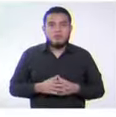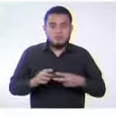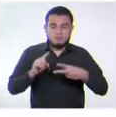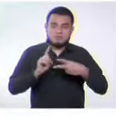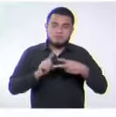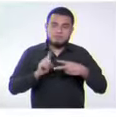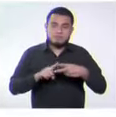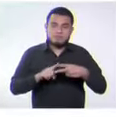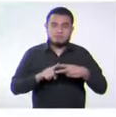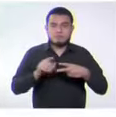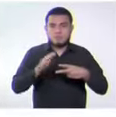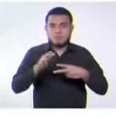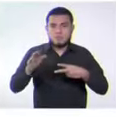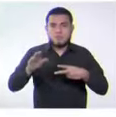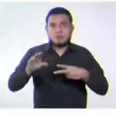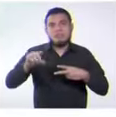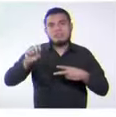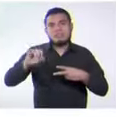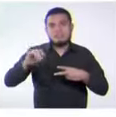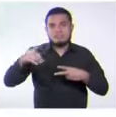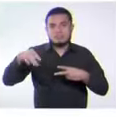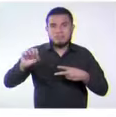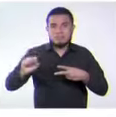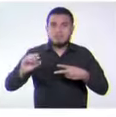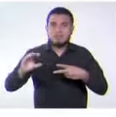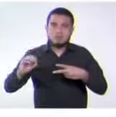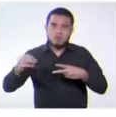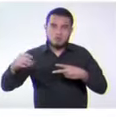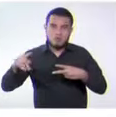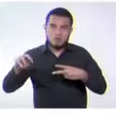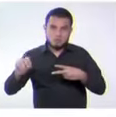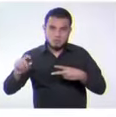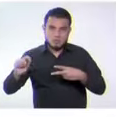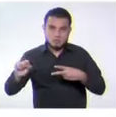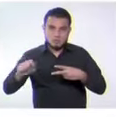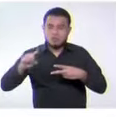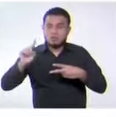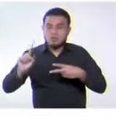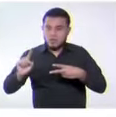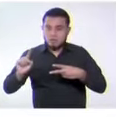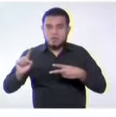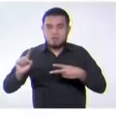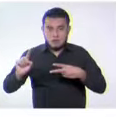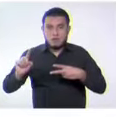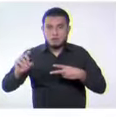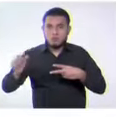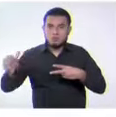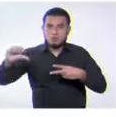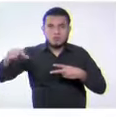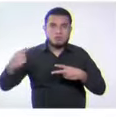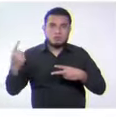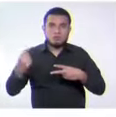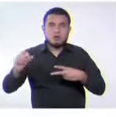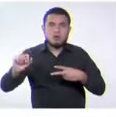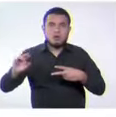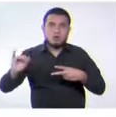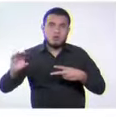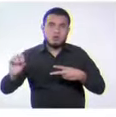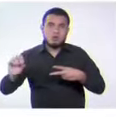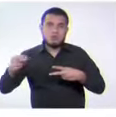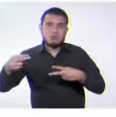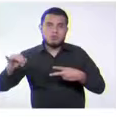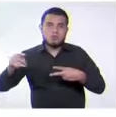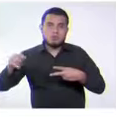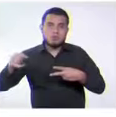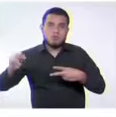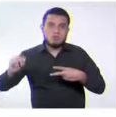se clasifican en simples y compuestos. Los lípidos simples son las sustancias que solo tienen carbono, hidrógeno y